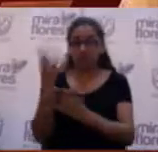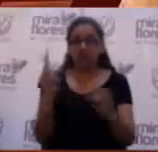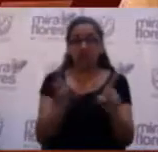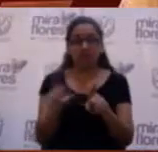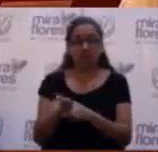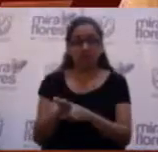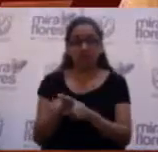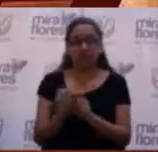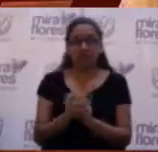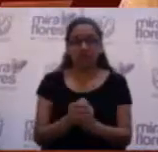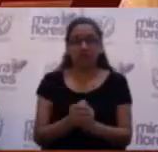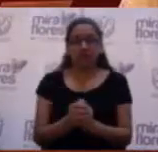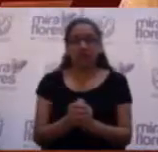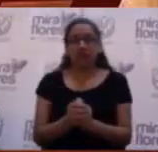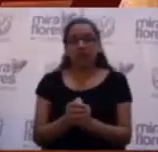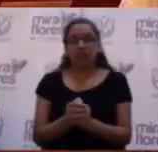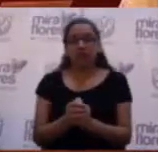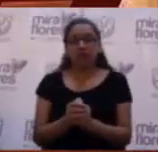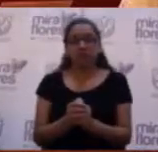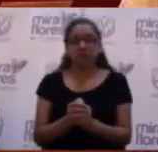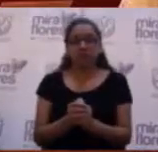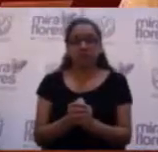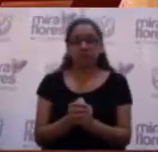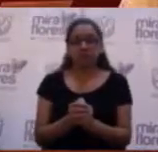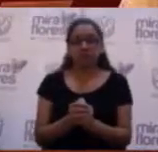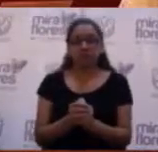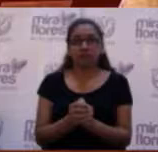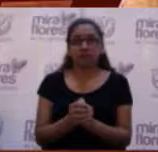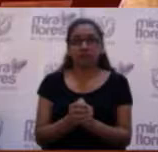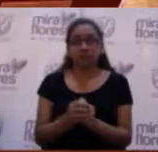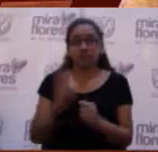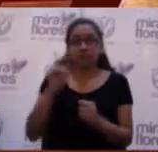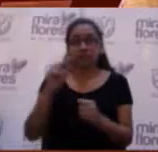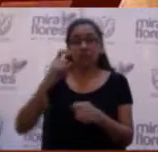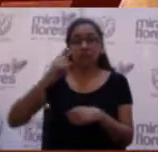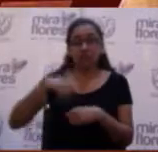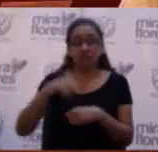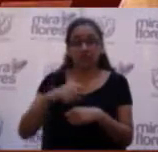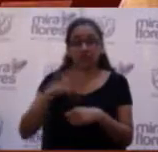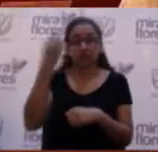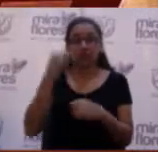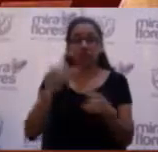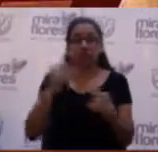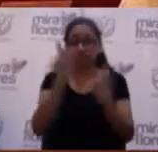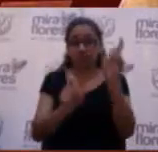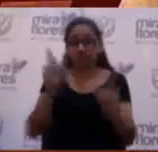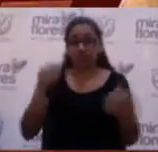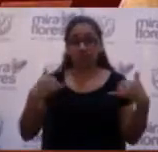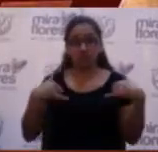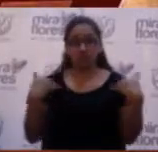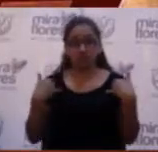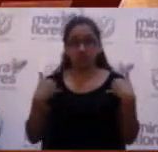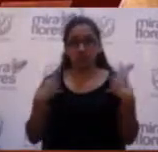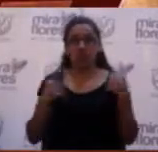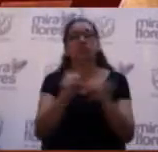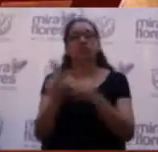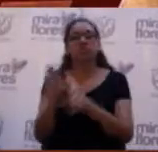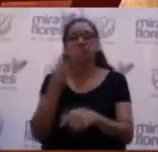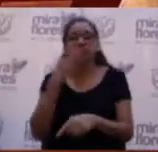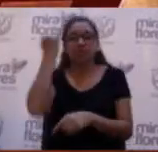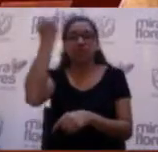aceleración en este centro, es propiciado no necesariamente por gente joven, sino por gente